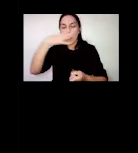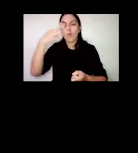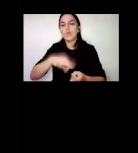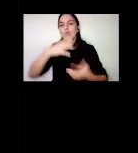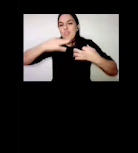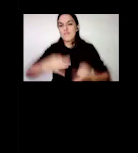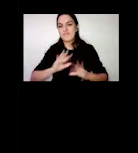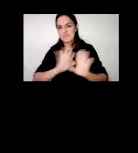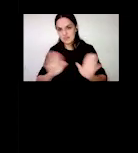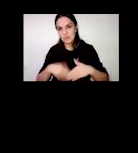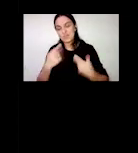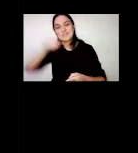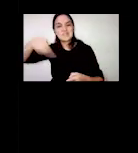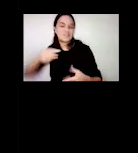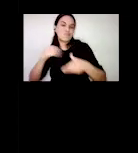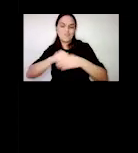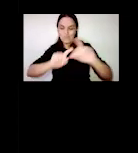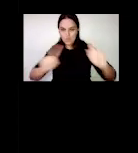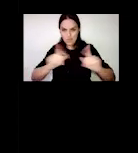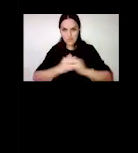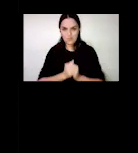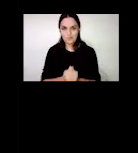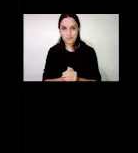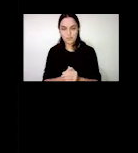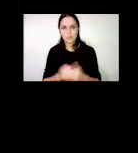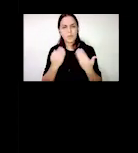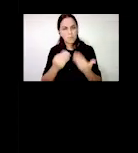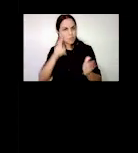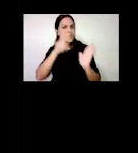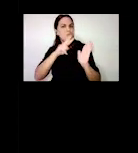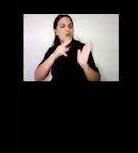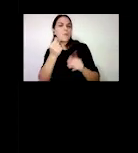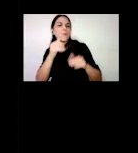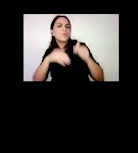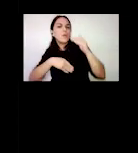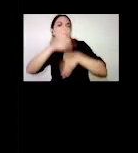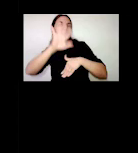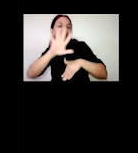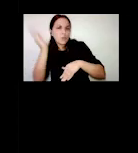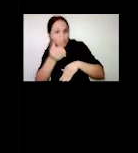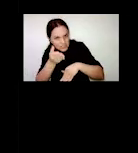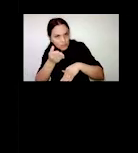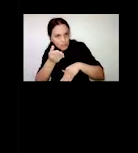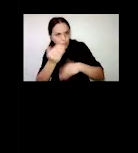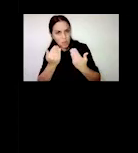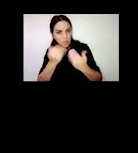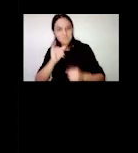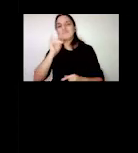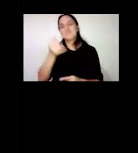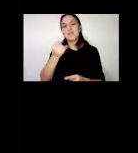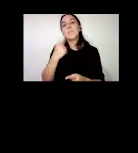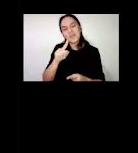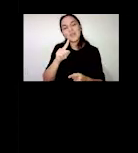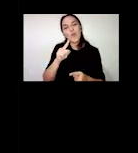no corresponde que las incluya. ¿Puedo tomar un monto mayor a ese 5%? Sí. Lo que nunca puedo es tomar